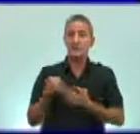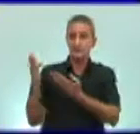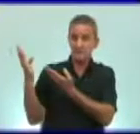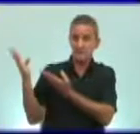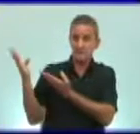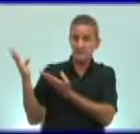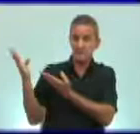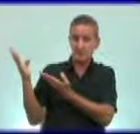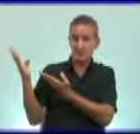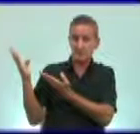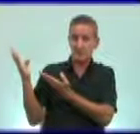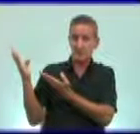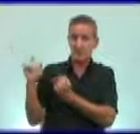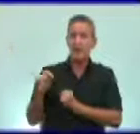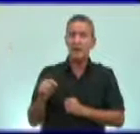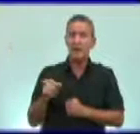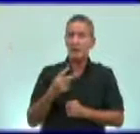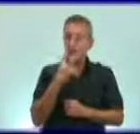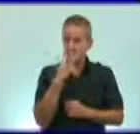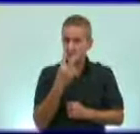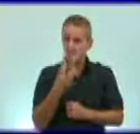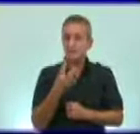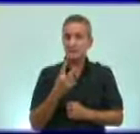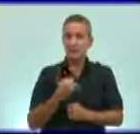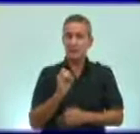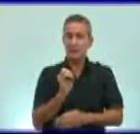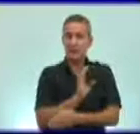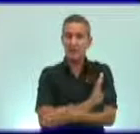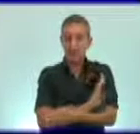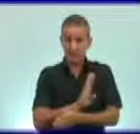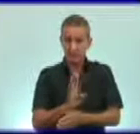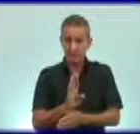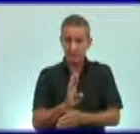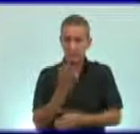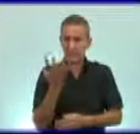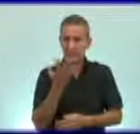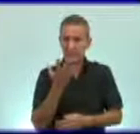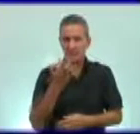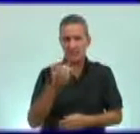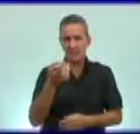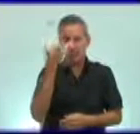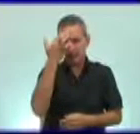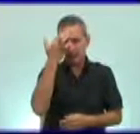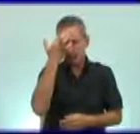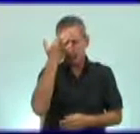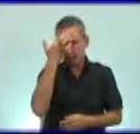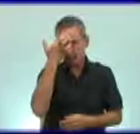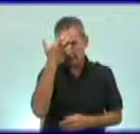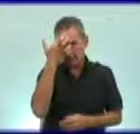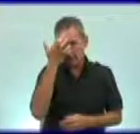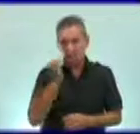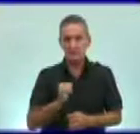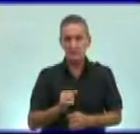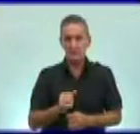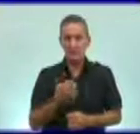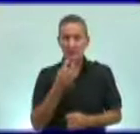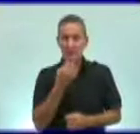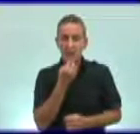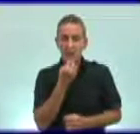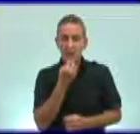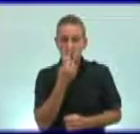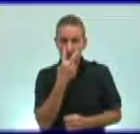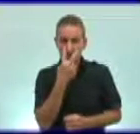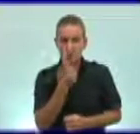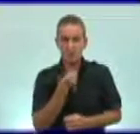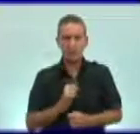aparece íntegramente la obra de Ernesto Che Guevara. Pero usted se la puede encontrar con esa